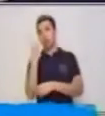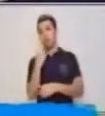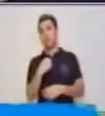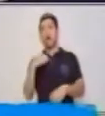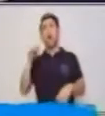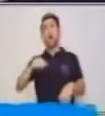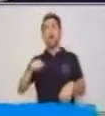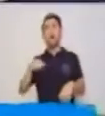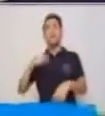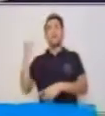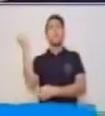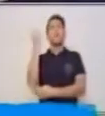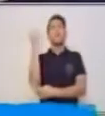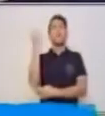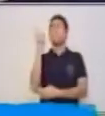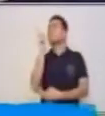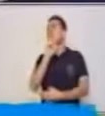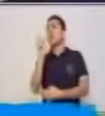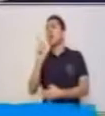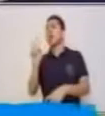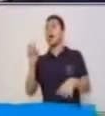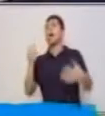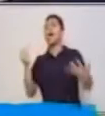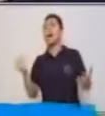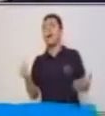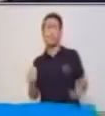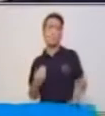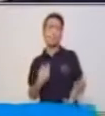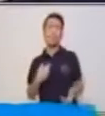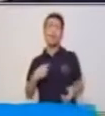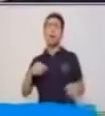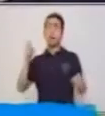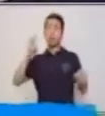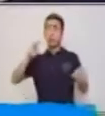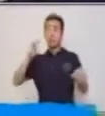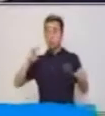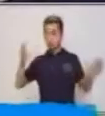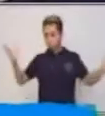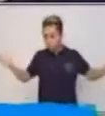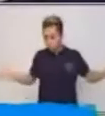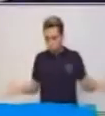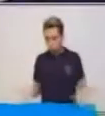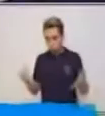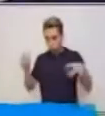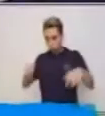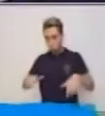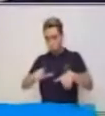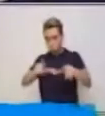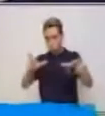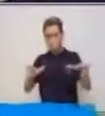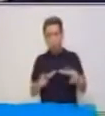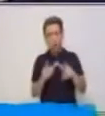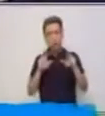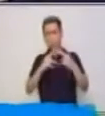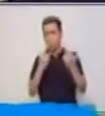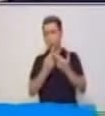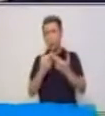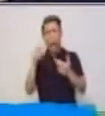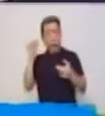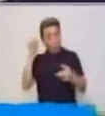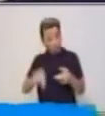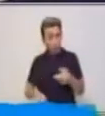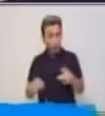es que tengamos un lugar donde reunirnos, porque eso lo lograremos en un futuro.